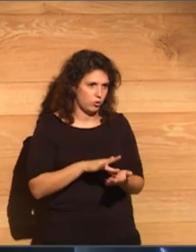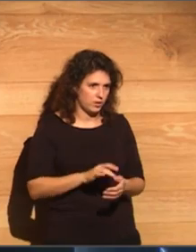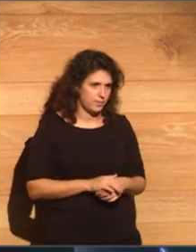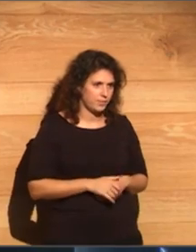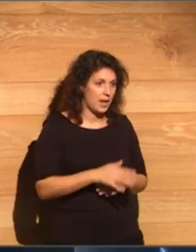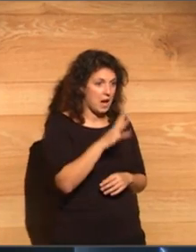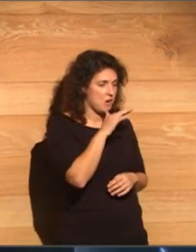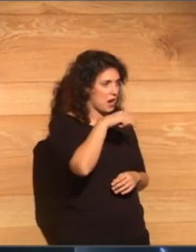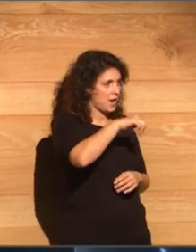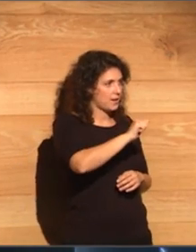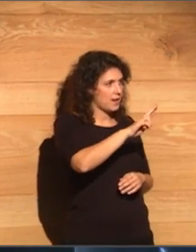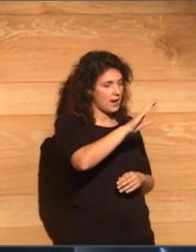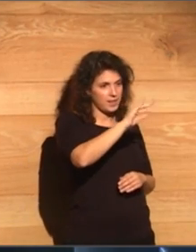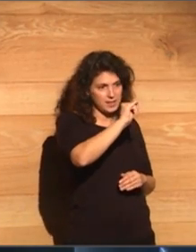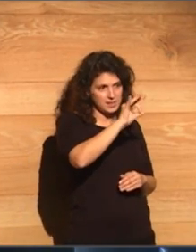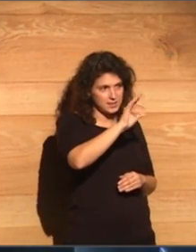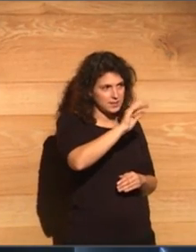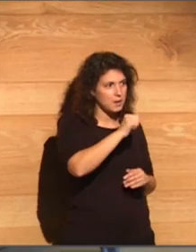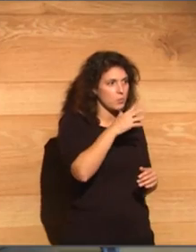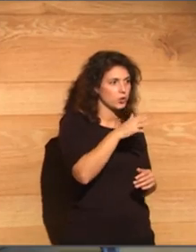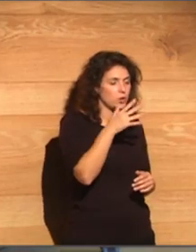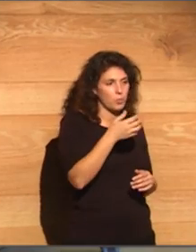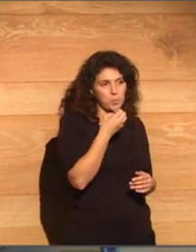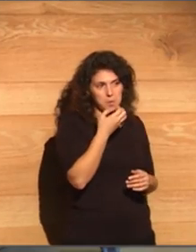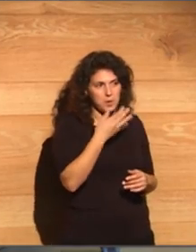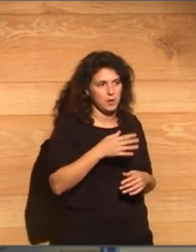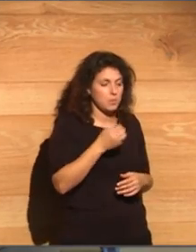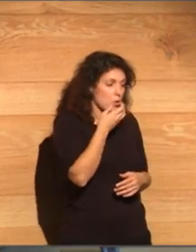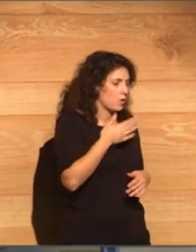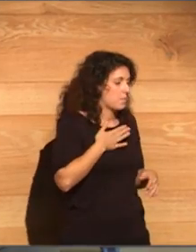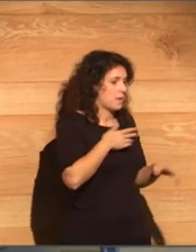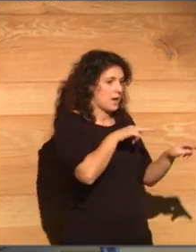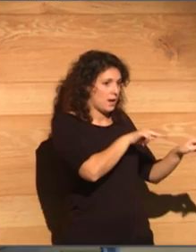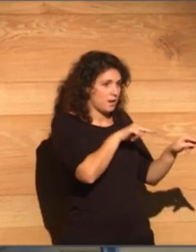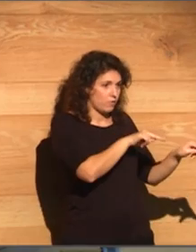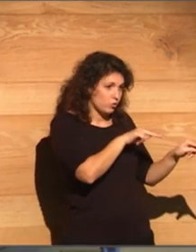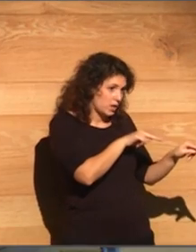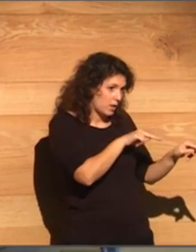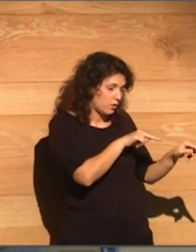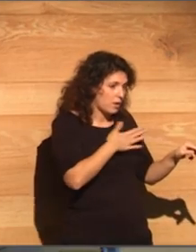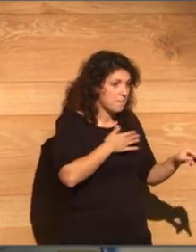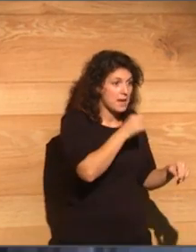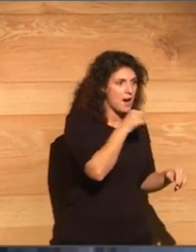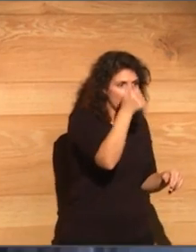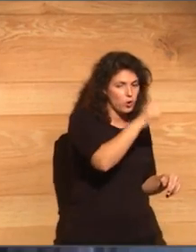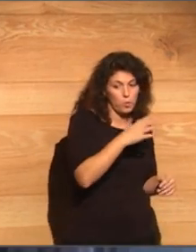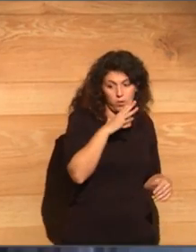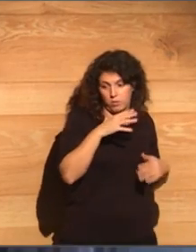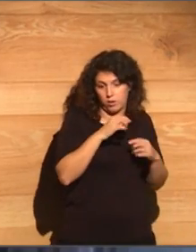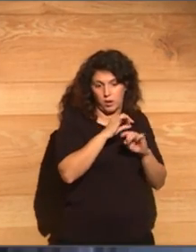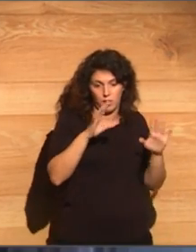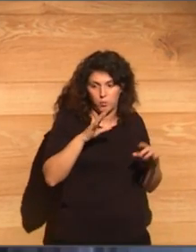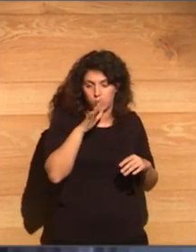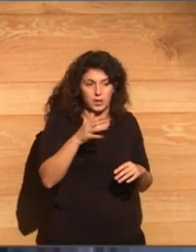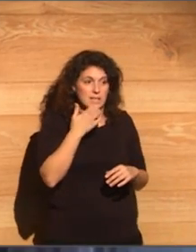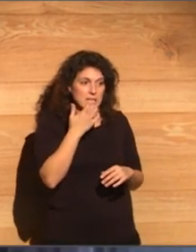Hacerse marxista, sí, porque me viene bien. Oiga, es que este señor ha fusilado a mi abuelo, igual el color. Claro, es que le ha dicho el sargento que fusila al abuelo,